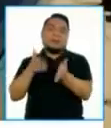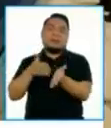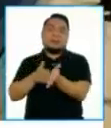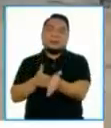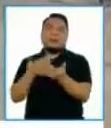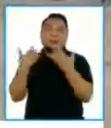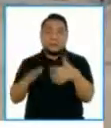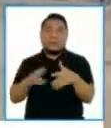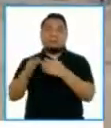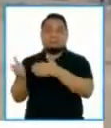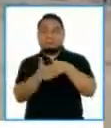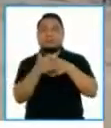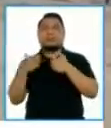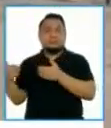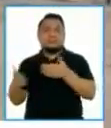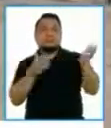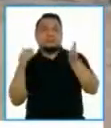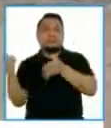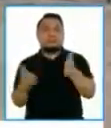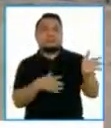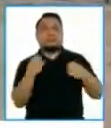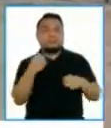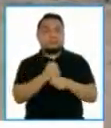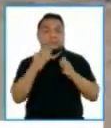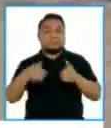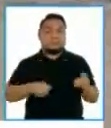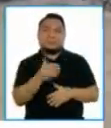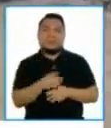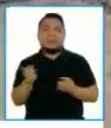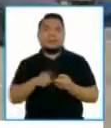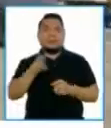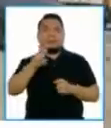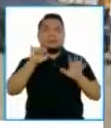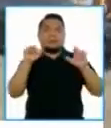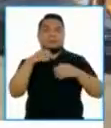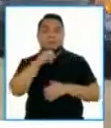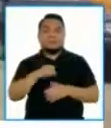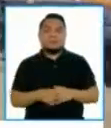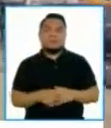esta vía lograron continuar con sus destinos, luego que trabajadores agrarios dieran una tregua.